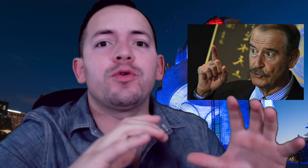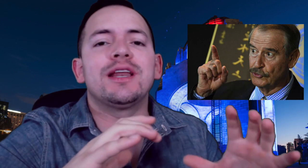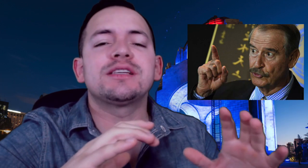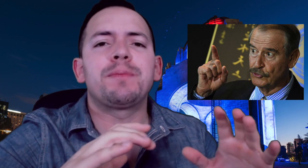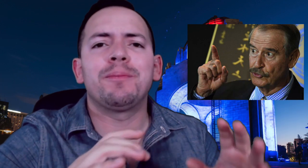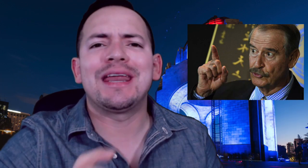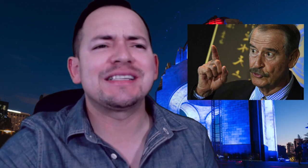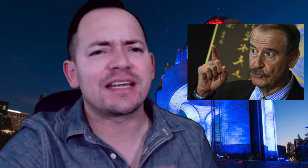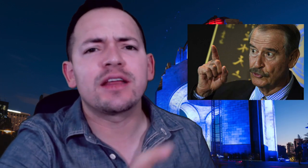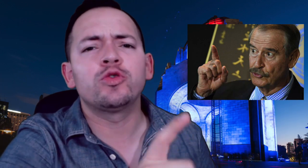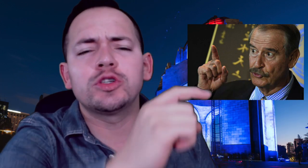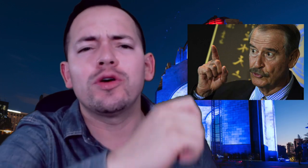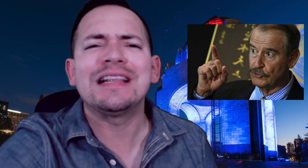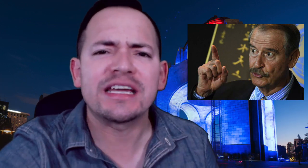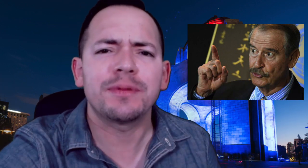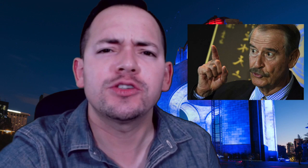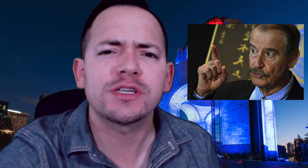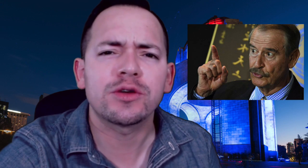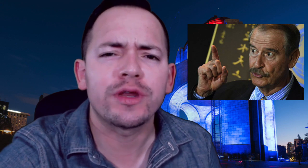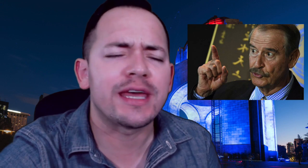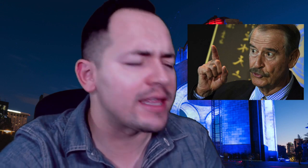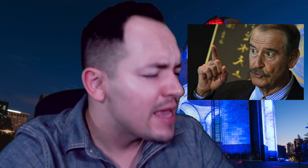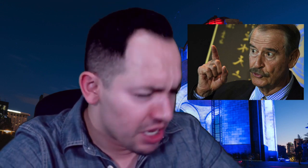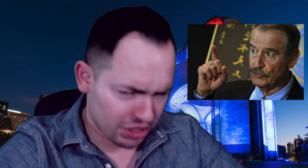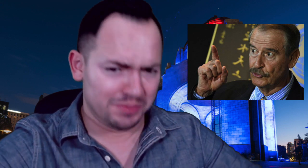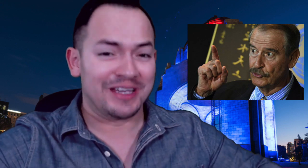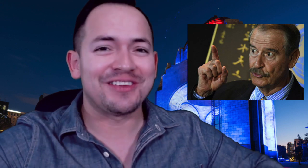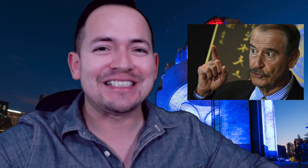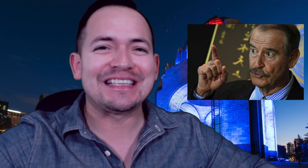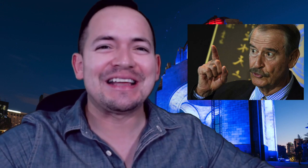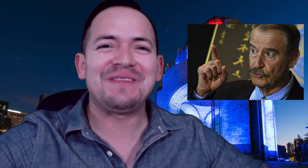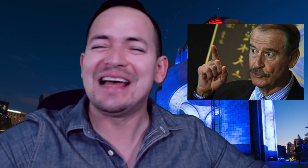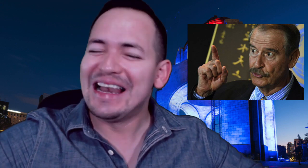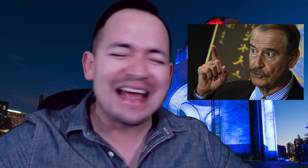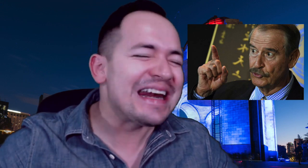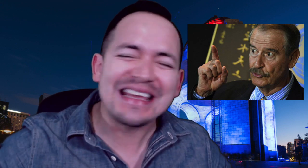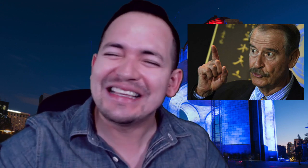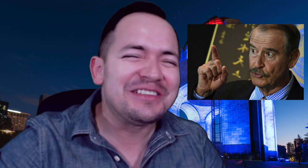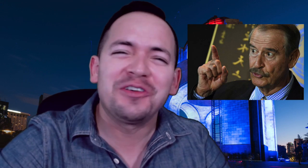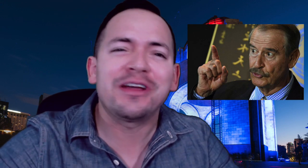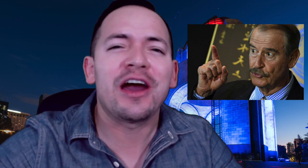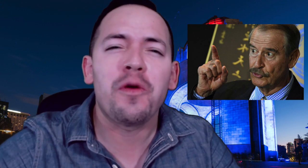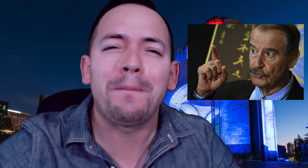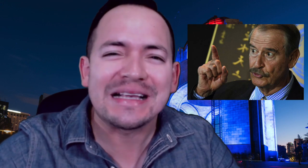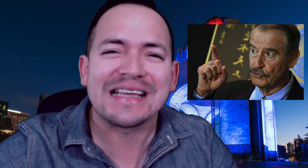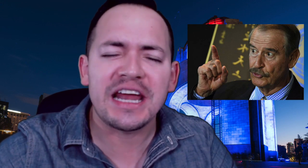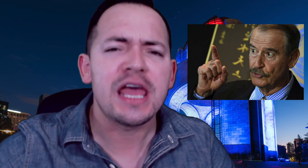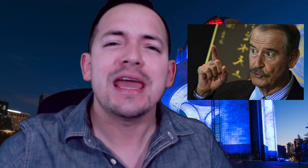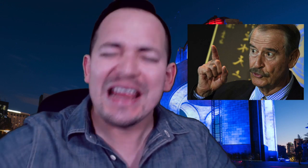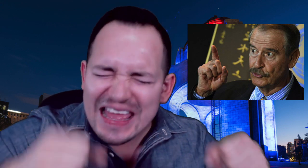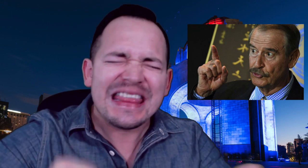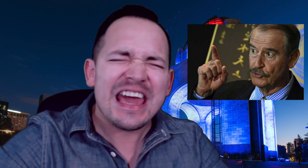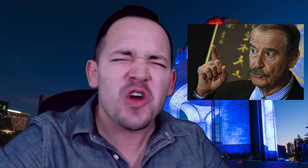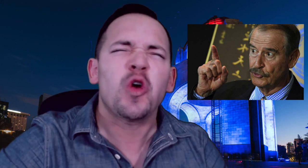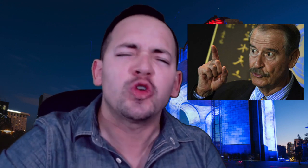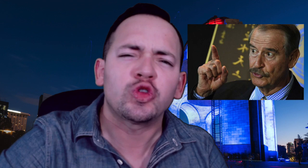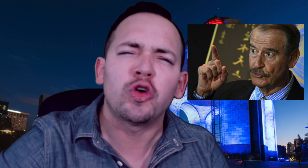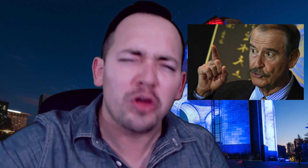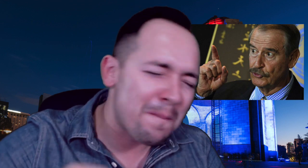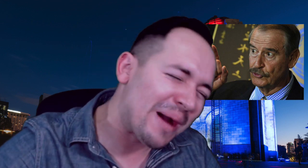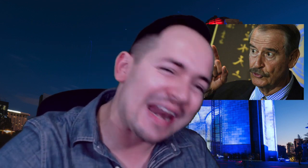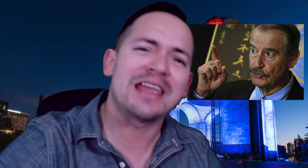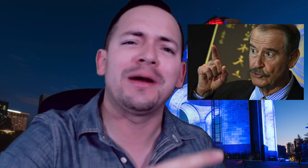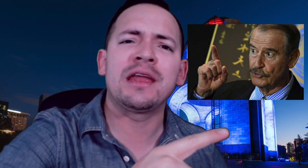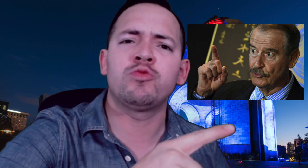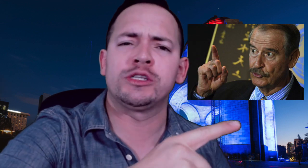resulta que de buenas a primeras renunció al servicio de seguridad. Respecto a este tema, las redes no lo dejaron pasar y le dieron con